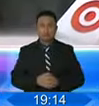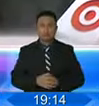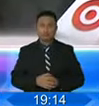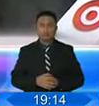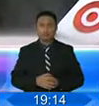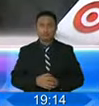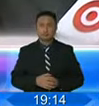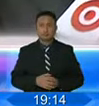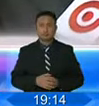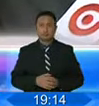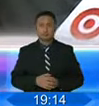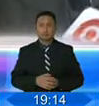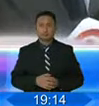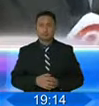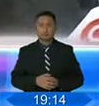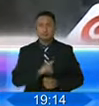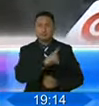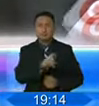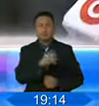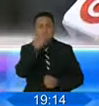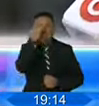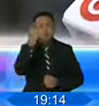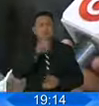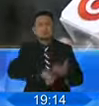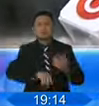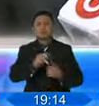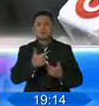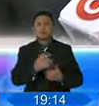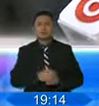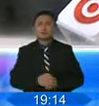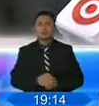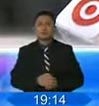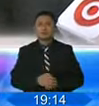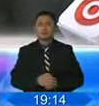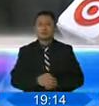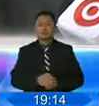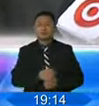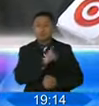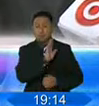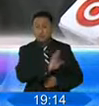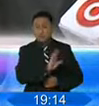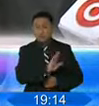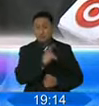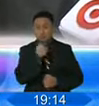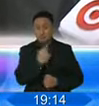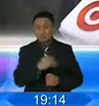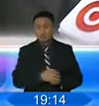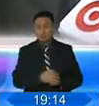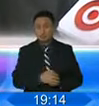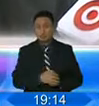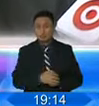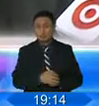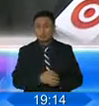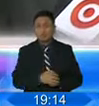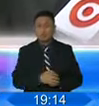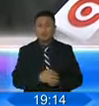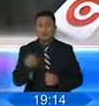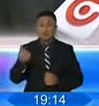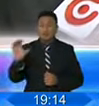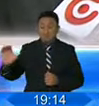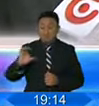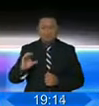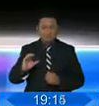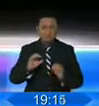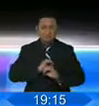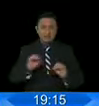sido el móvil de la hija. ¿Se logró determinar esto en el proceso? Por los testimonios que había dado, porque no le había entregado un dinero. por